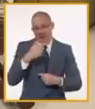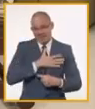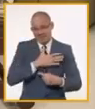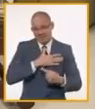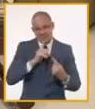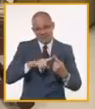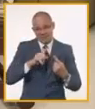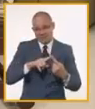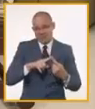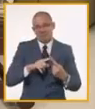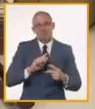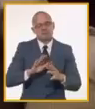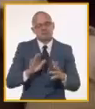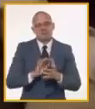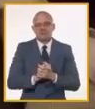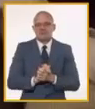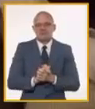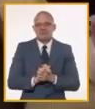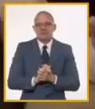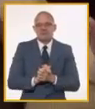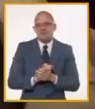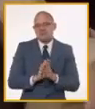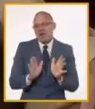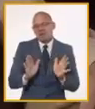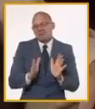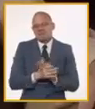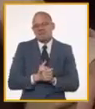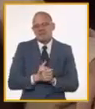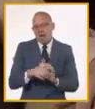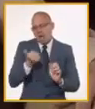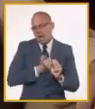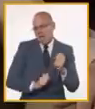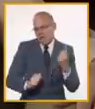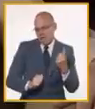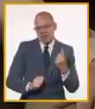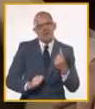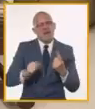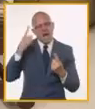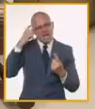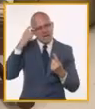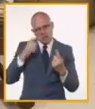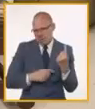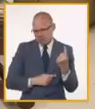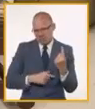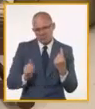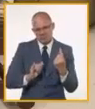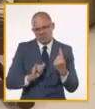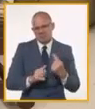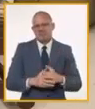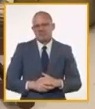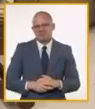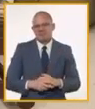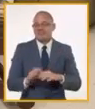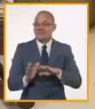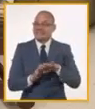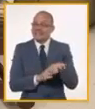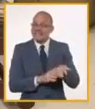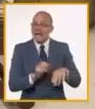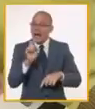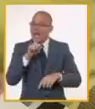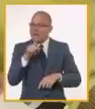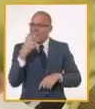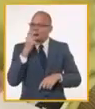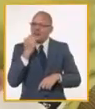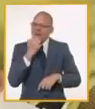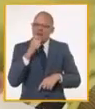el mejor, es esto. Bueno, en eso estoy yo, más o menos. Pero ¿cuál es el hobby de Machado? Es decir, ¿qué